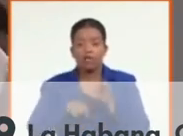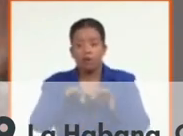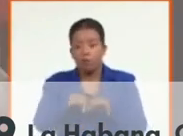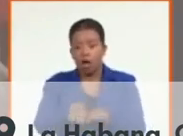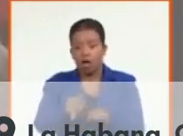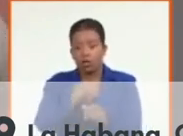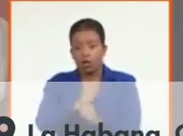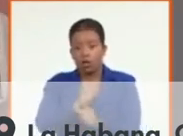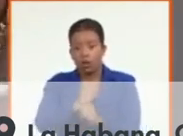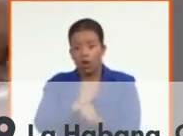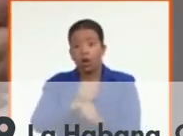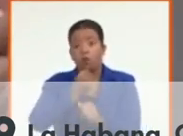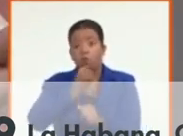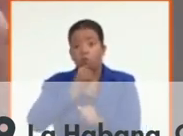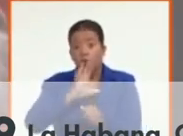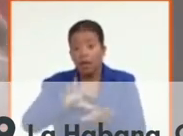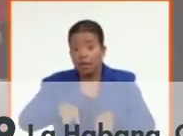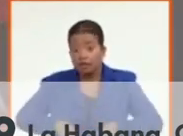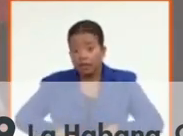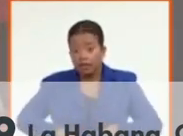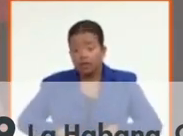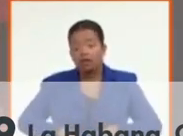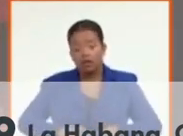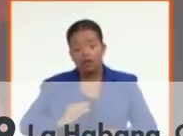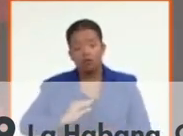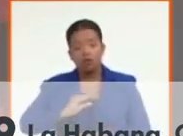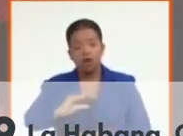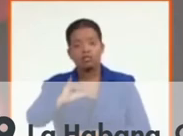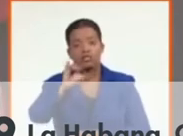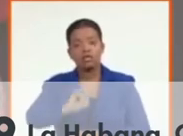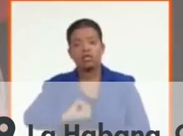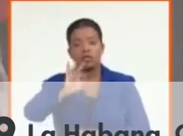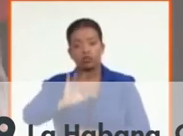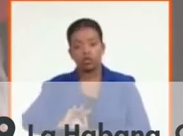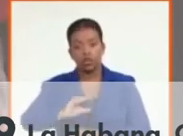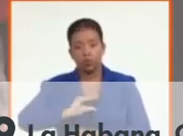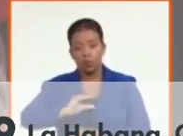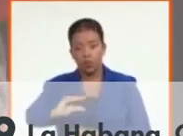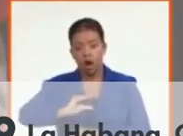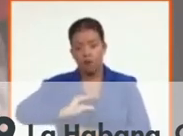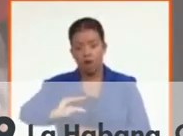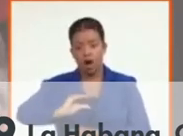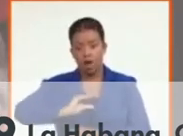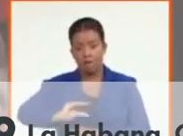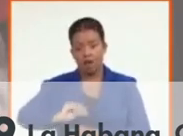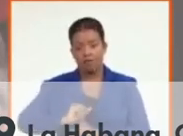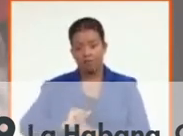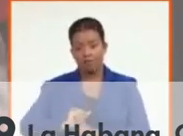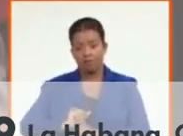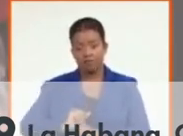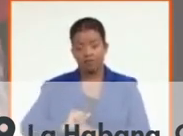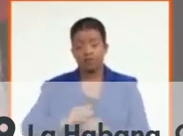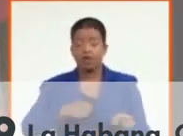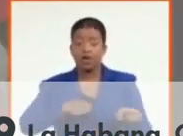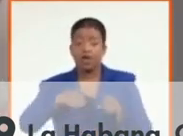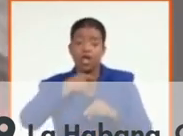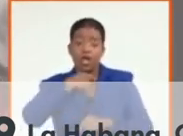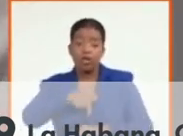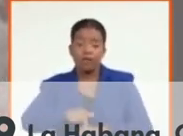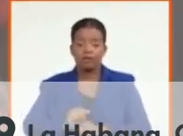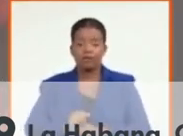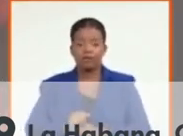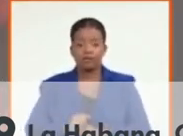puede asumir el pago del 60 por ciento del salario y cuando por determinadas circunstancias específicas